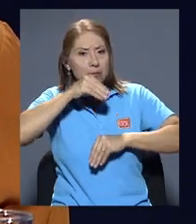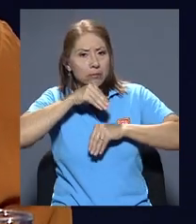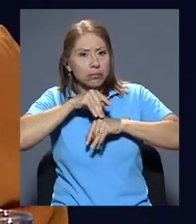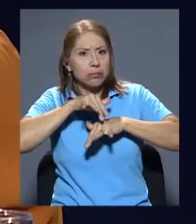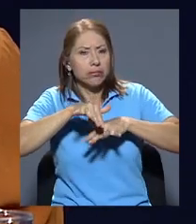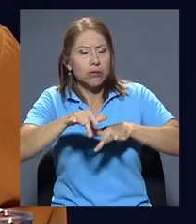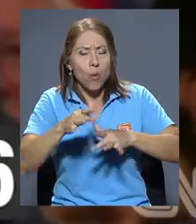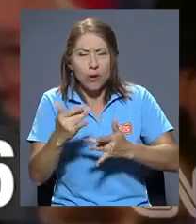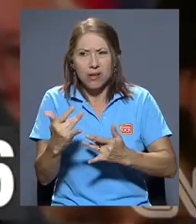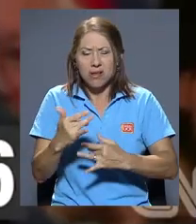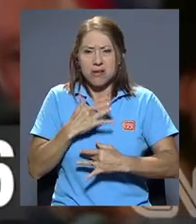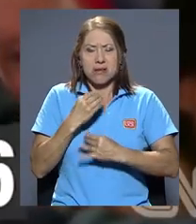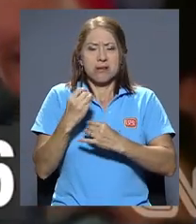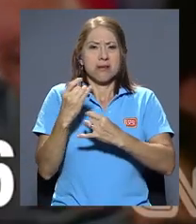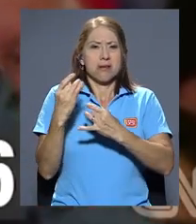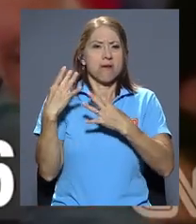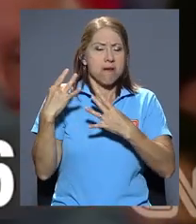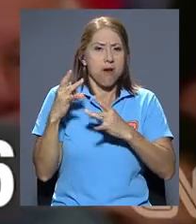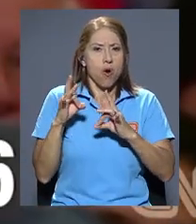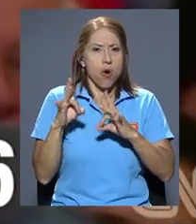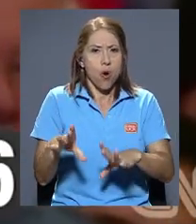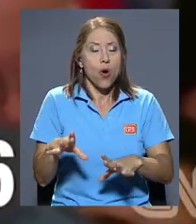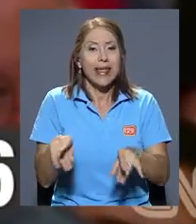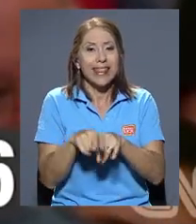también su discurso tan